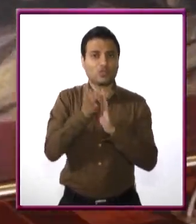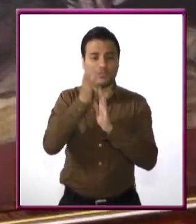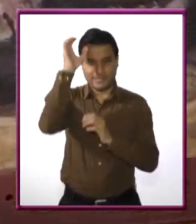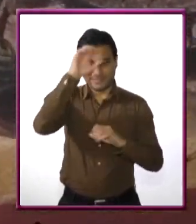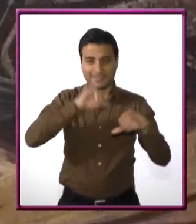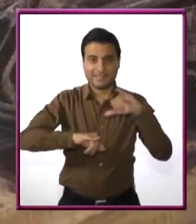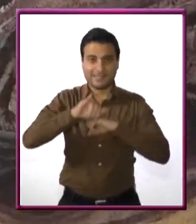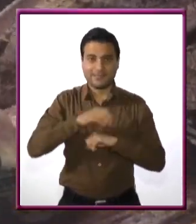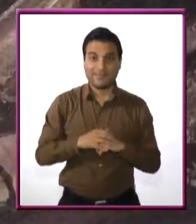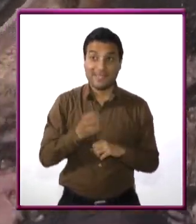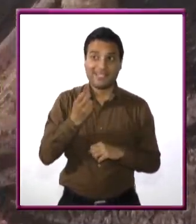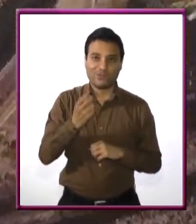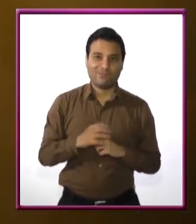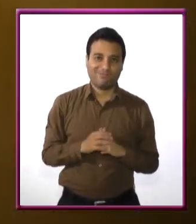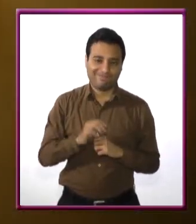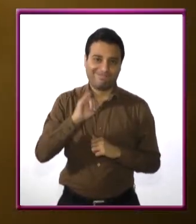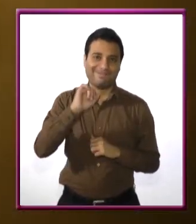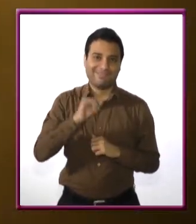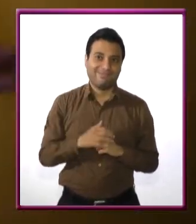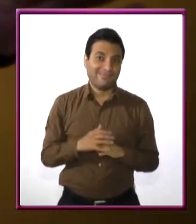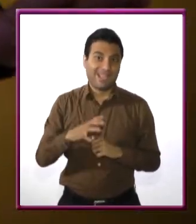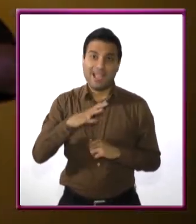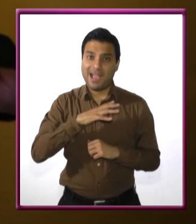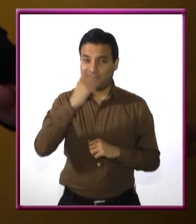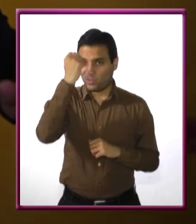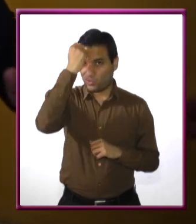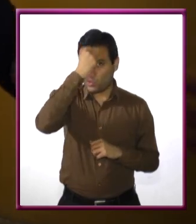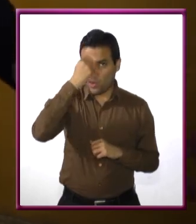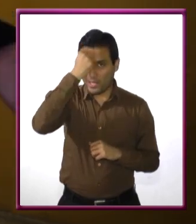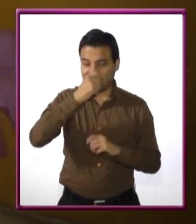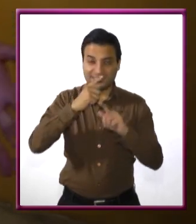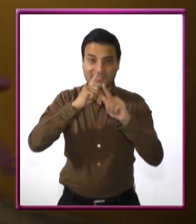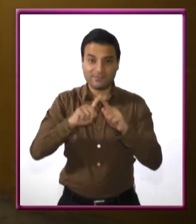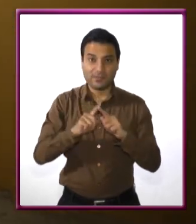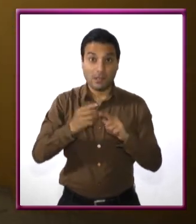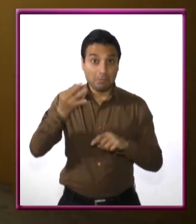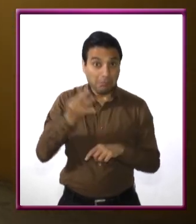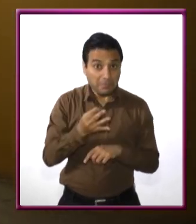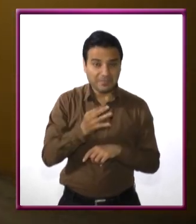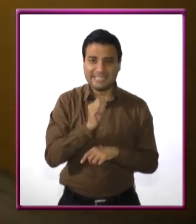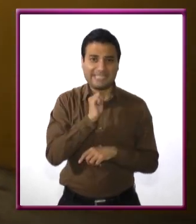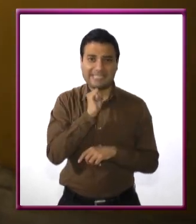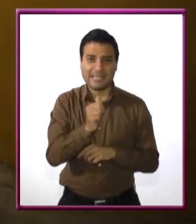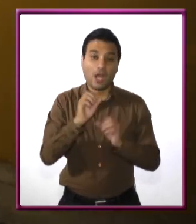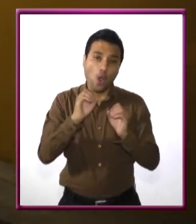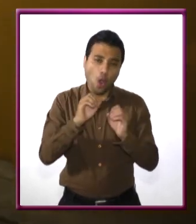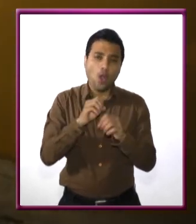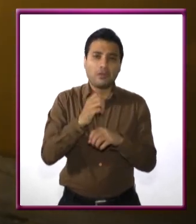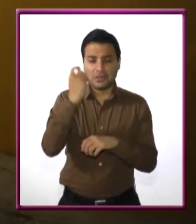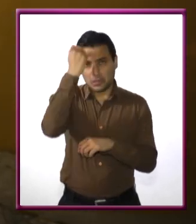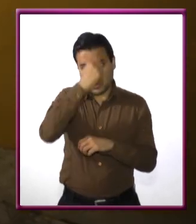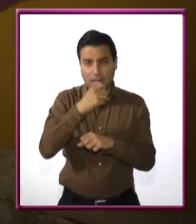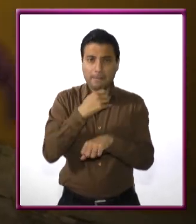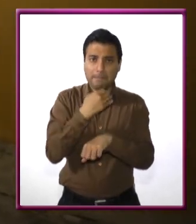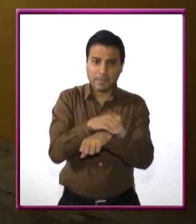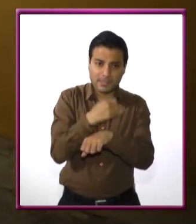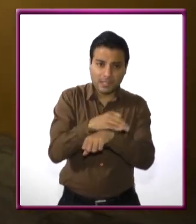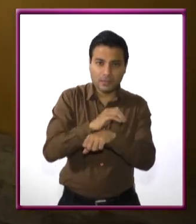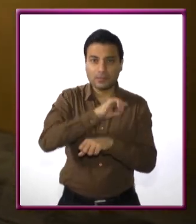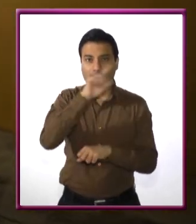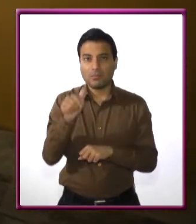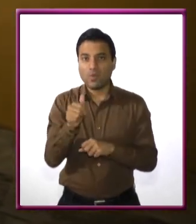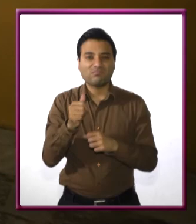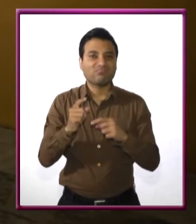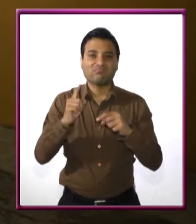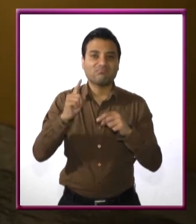construyendo ciencia. Oye, sí, porque hay un montón de hipótesis que no se cumplen. Uh-huh. O teorías que se establecen por un tiempo y luego ya no explican